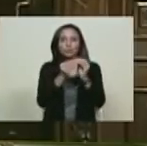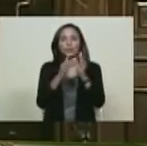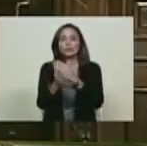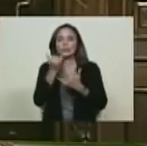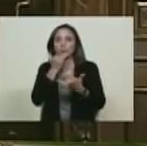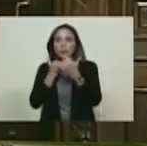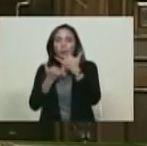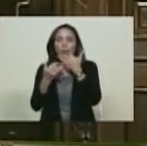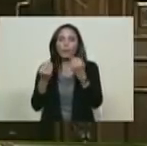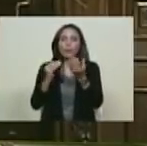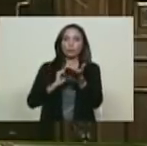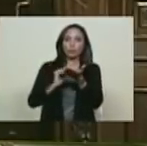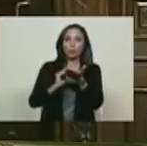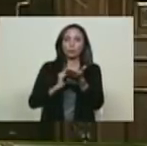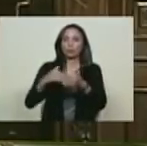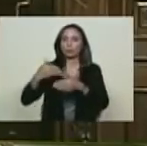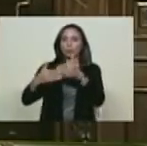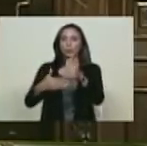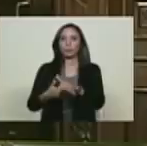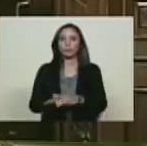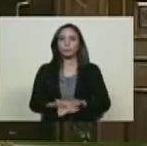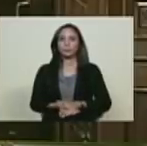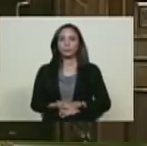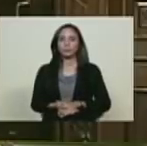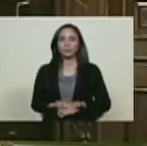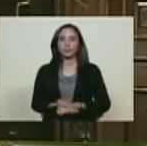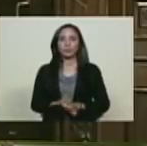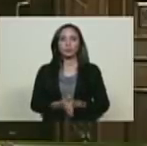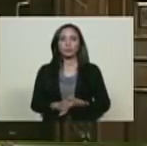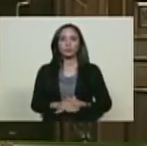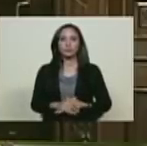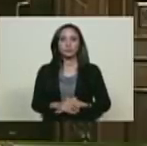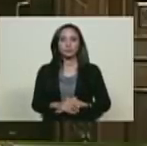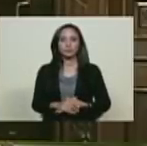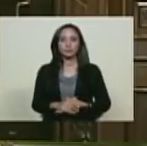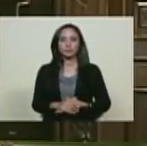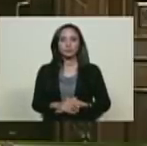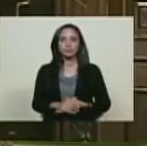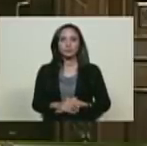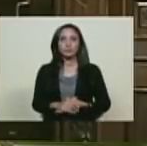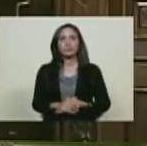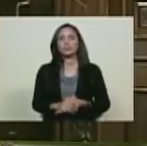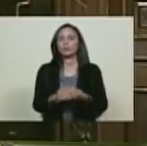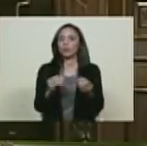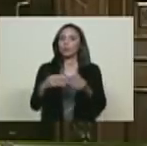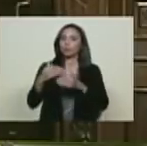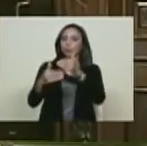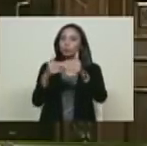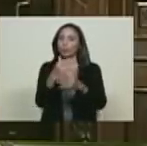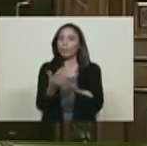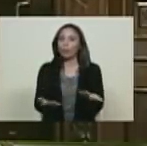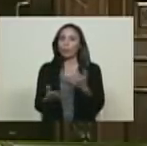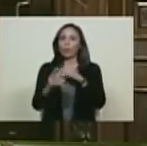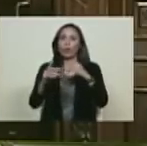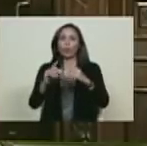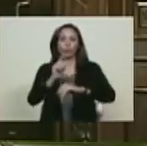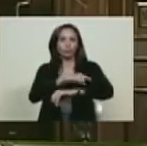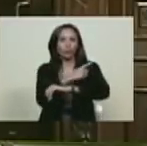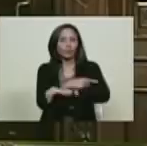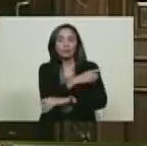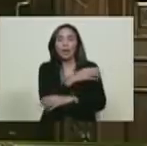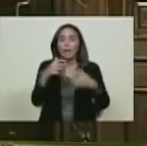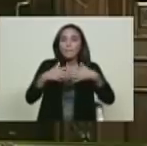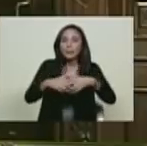esto, cosa por aquí, corregirlo. El programa de recuperación económica. Y fortaleciendo todo, la industria